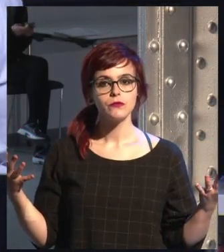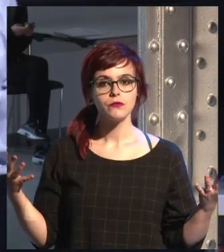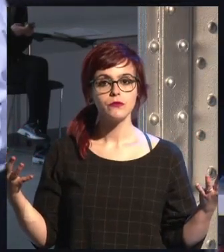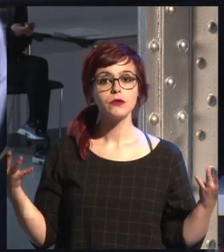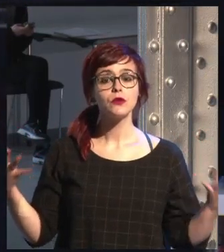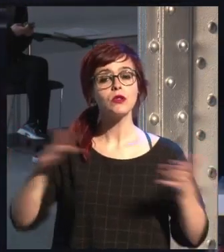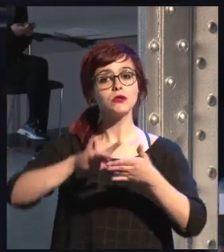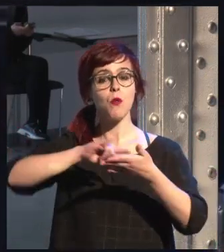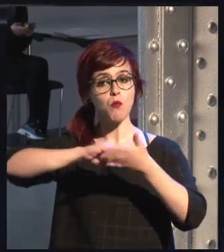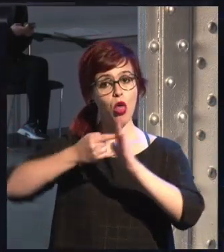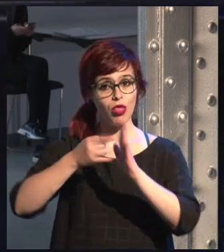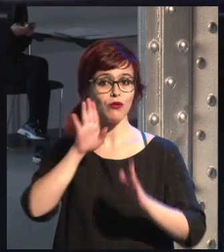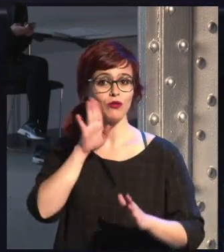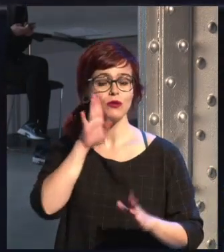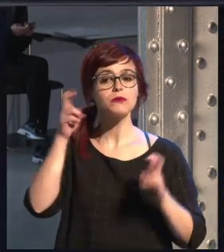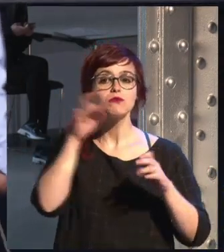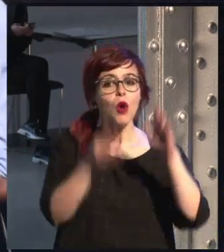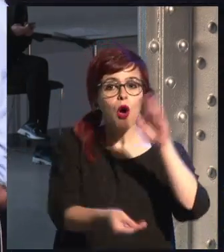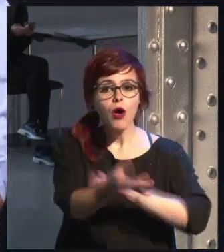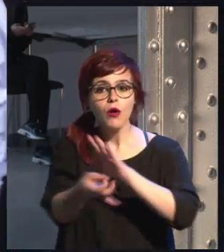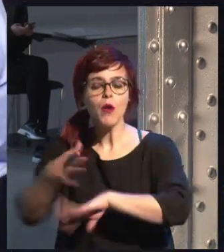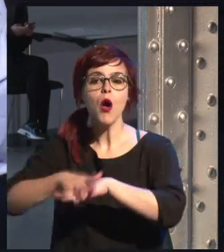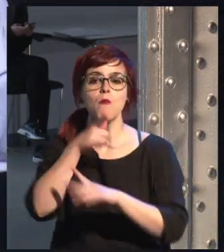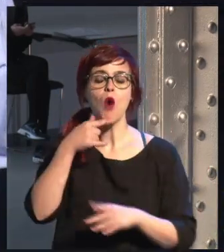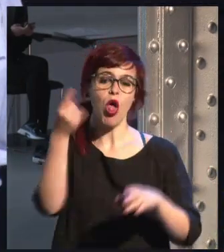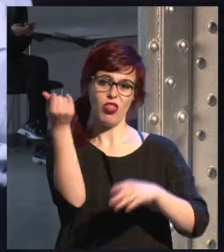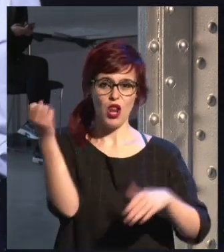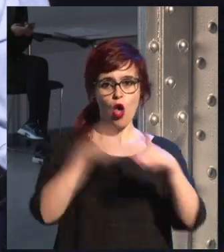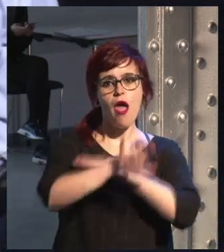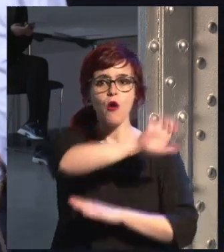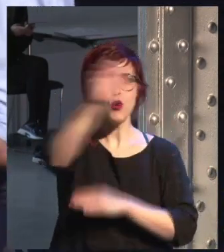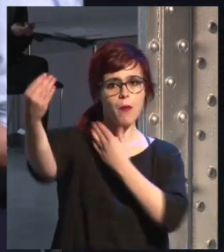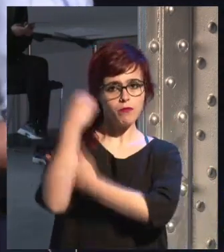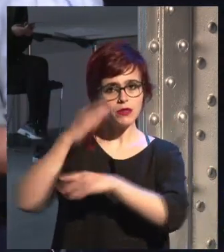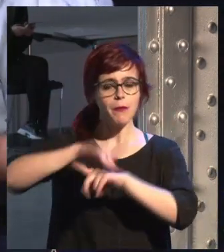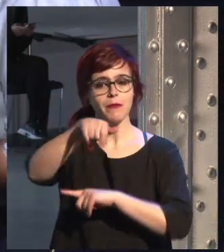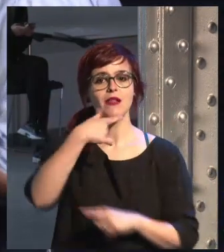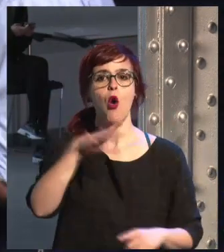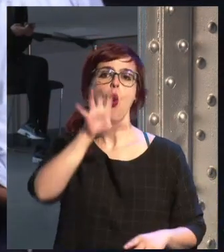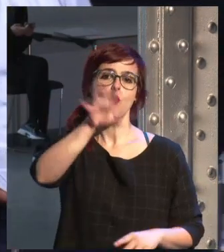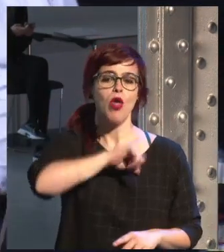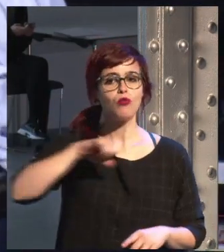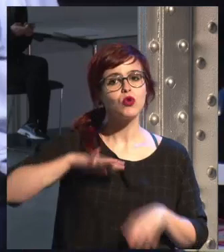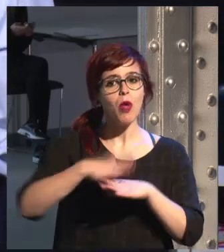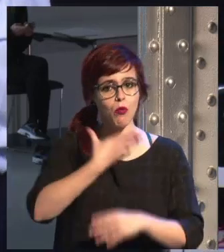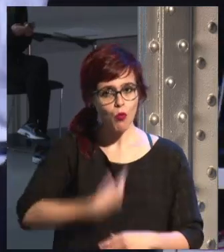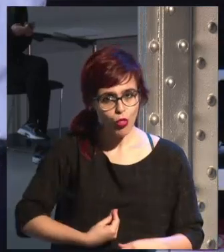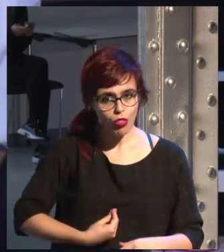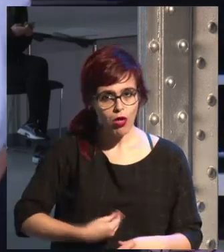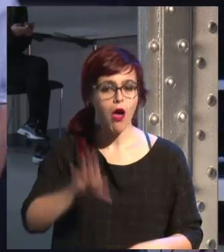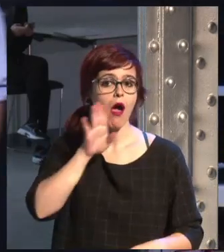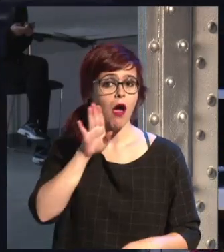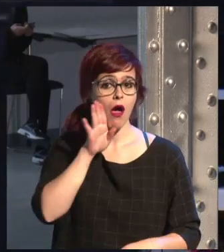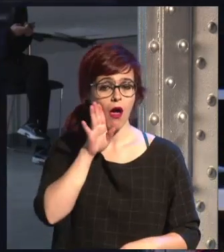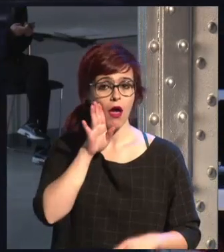¿Vale? Estos proyectos cuentan con la financiación de fondos europeos principalmente, y también de la Comunidad Autónoma de la región de Murcia.